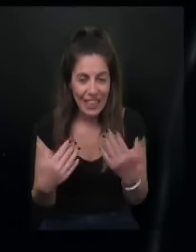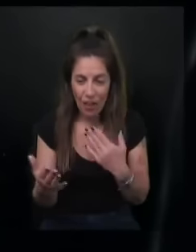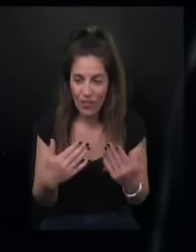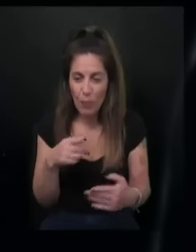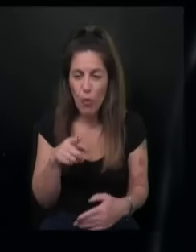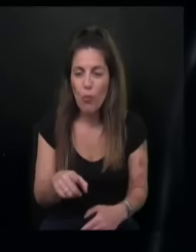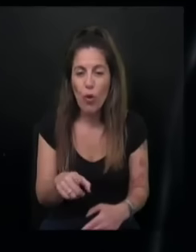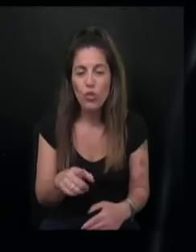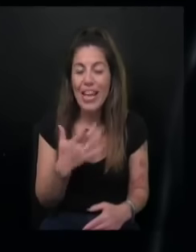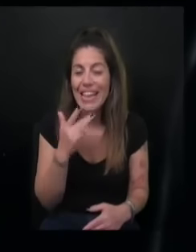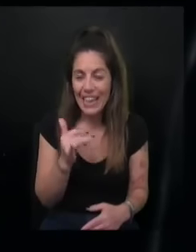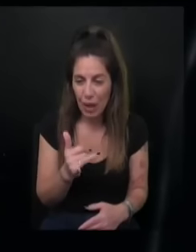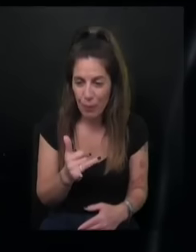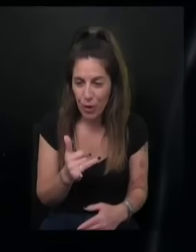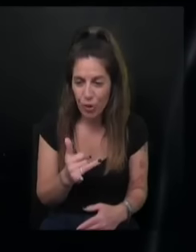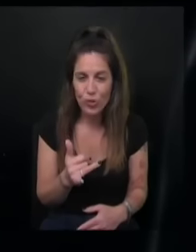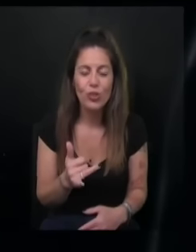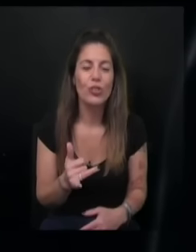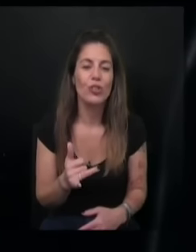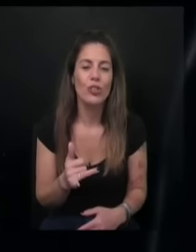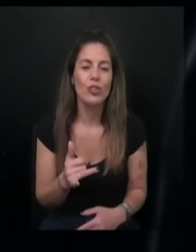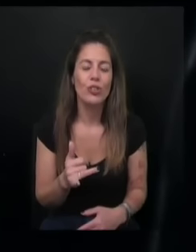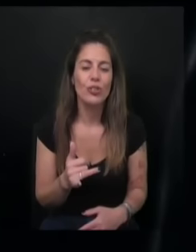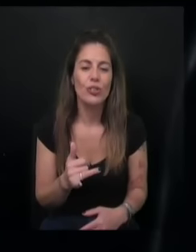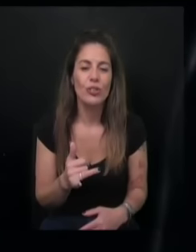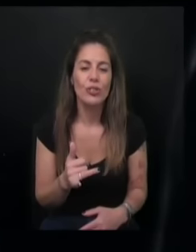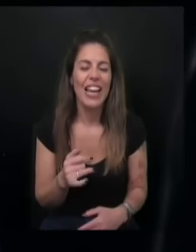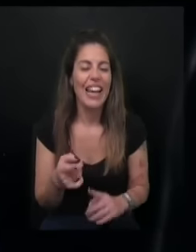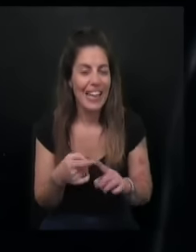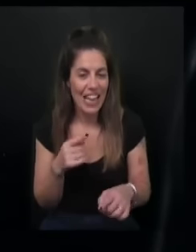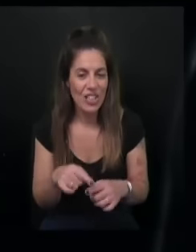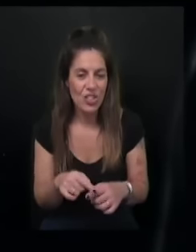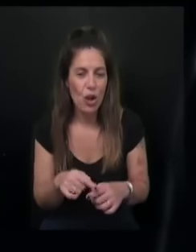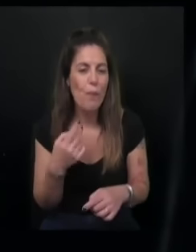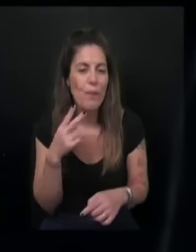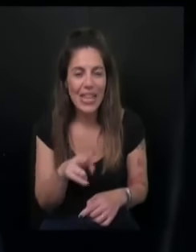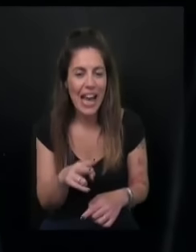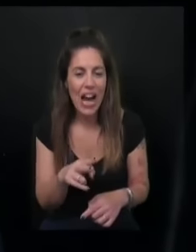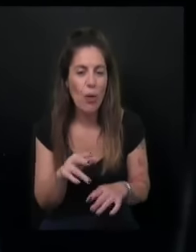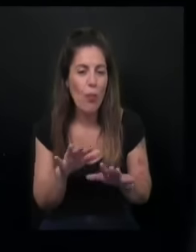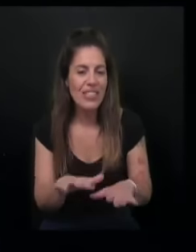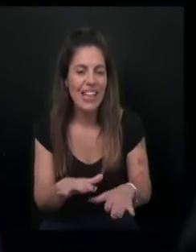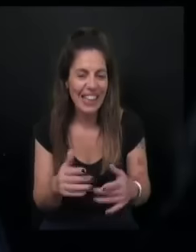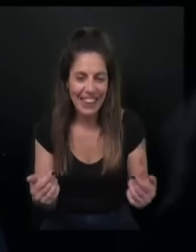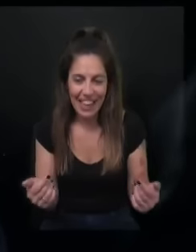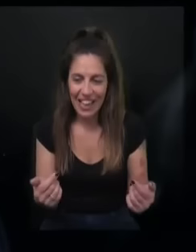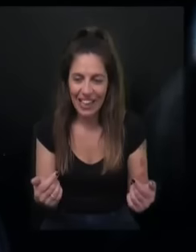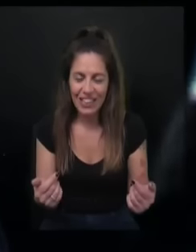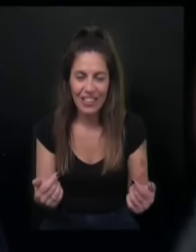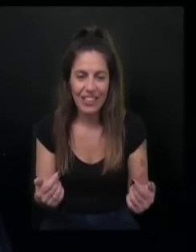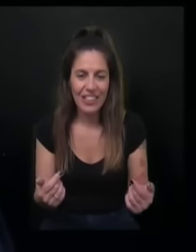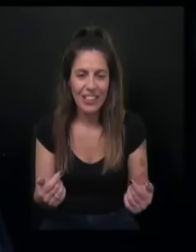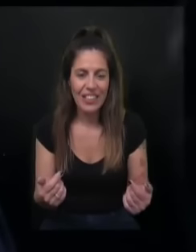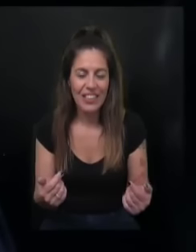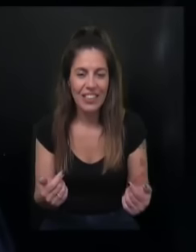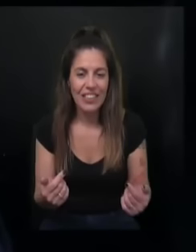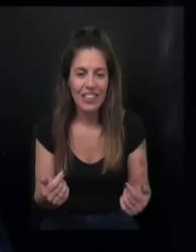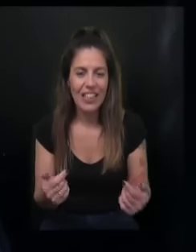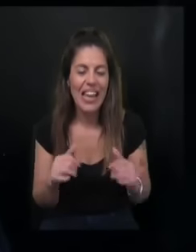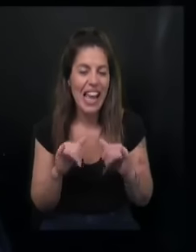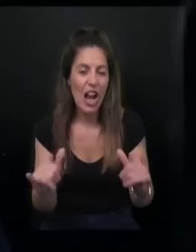ponías ejemplos este con con respecto a Bueno mira cómo vas a quedar no sé de en cuanto las